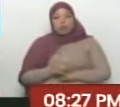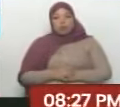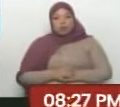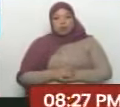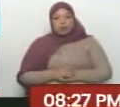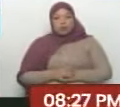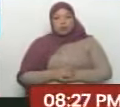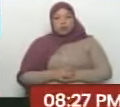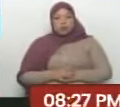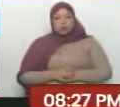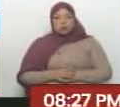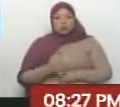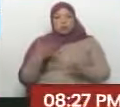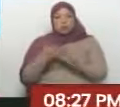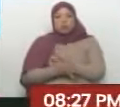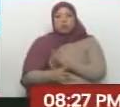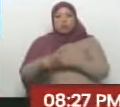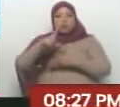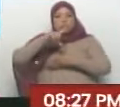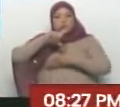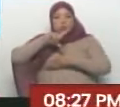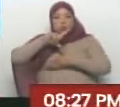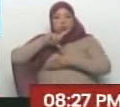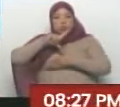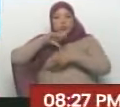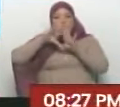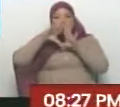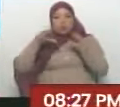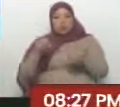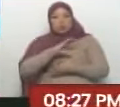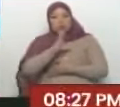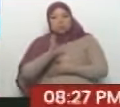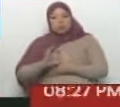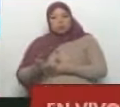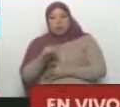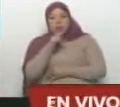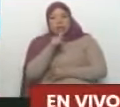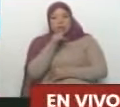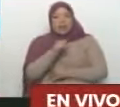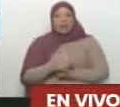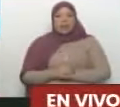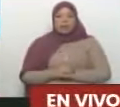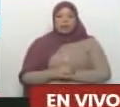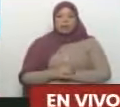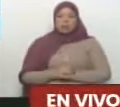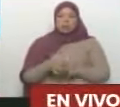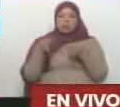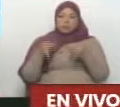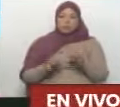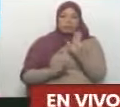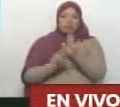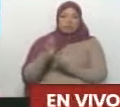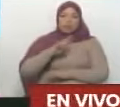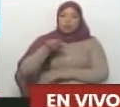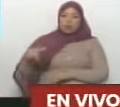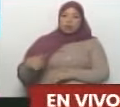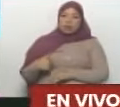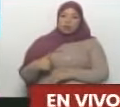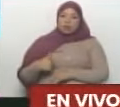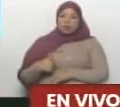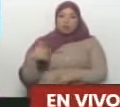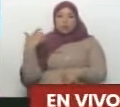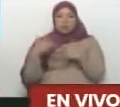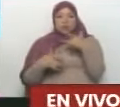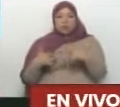no solo de América Latina y el Caribe, sino de la humanidad, para desde Venezuela, rescatando lo nuestro,